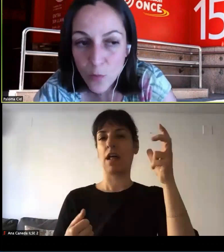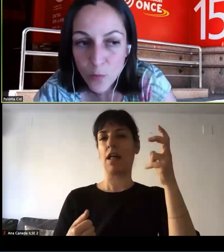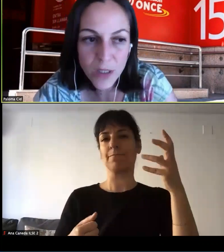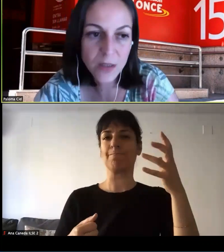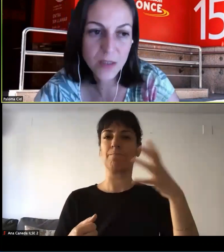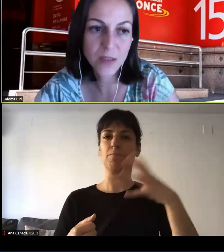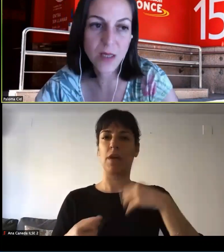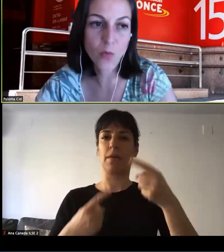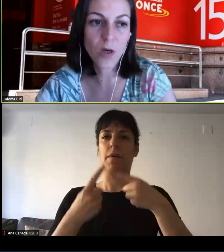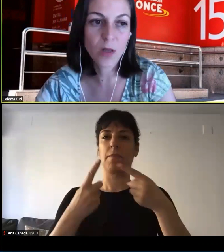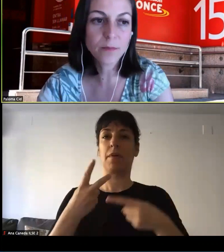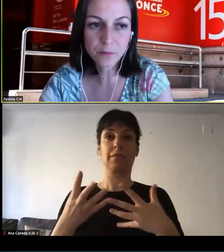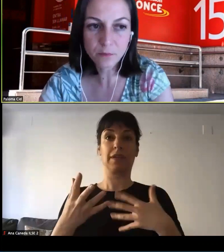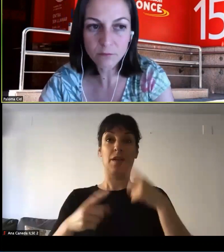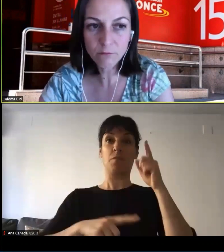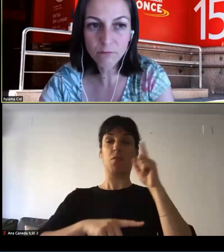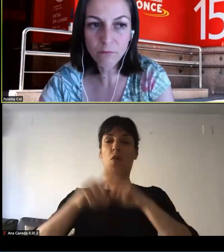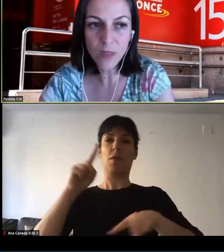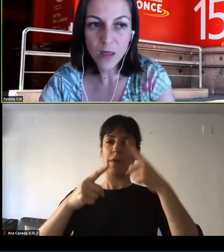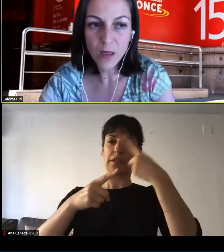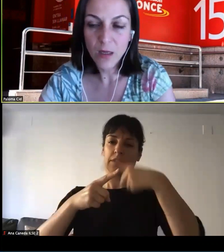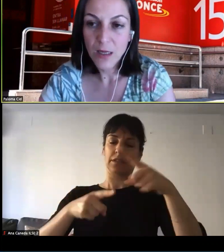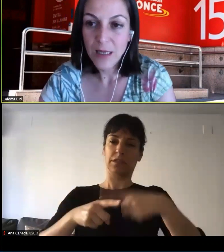muchos componentes, ¿de acuerdo?